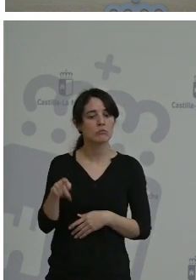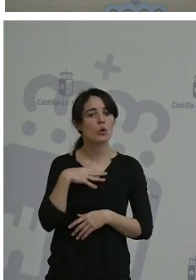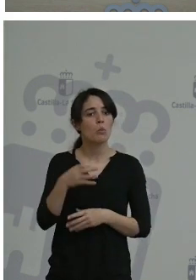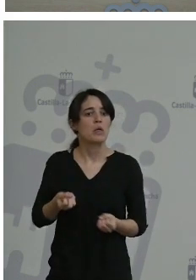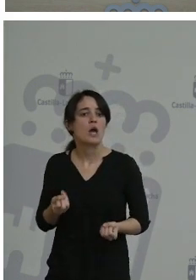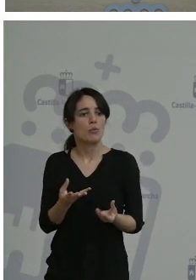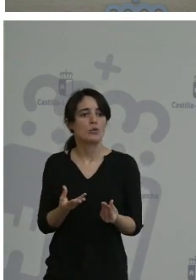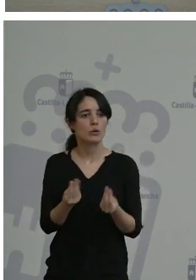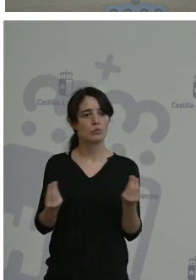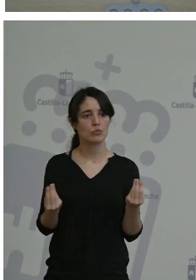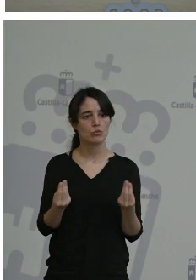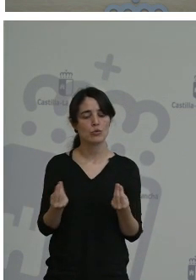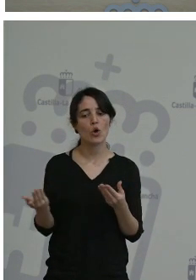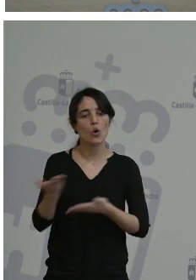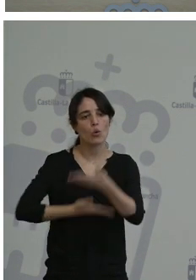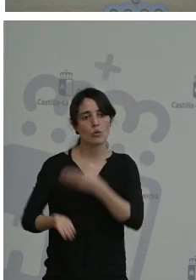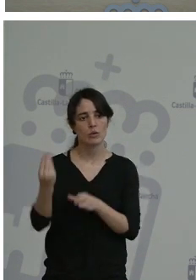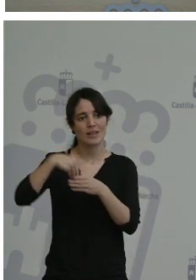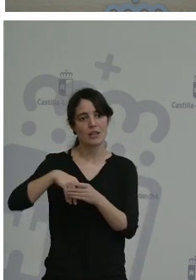presentes en estos tribunales.